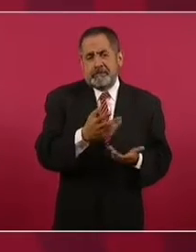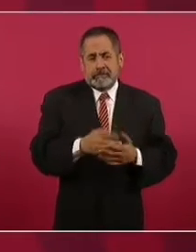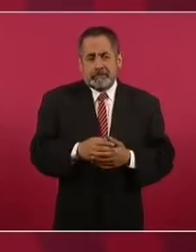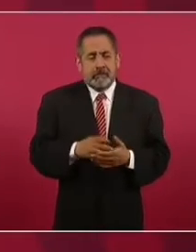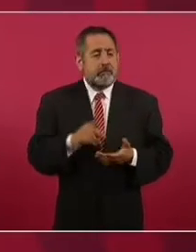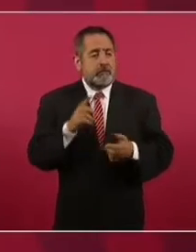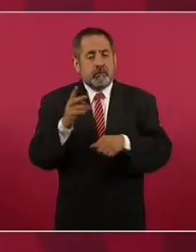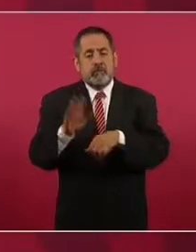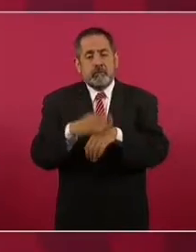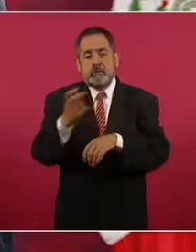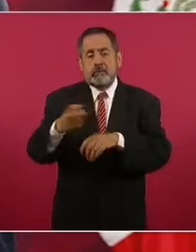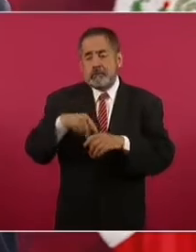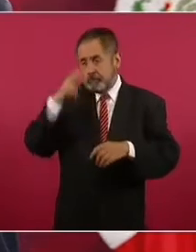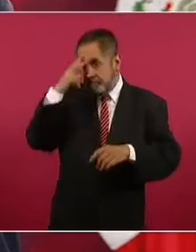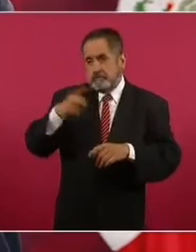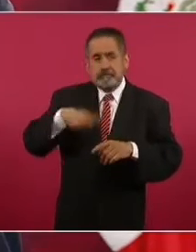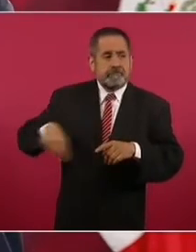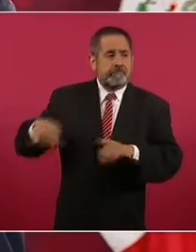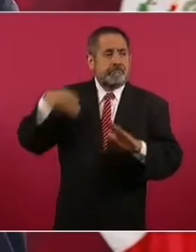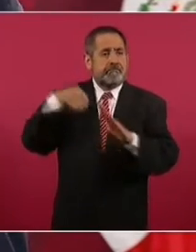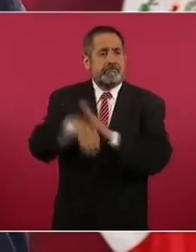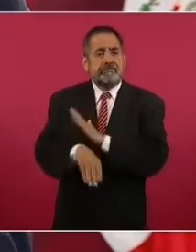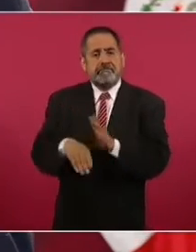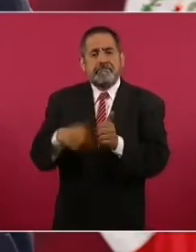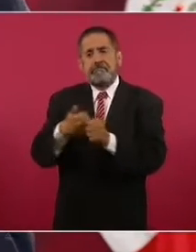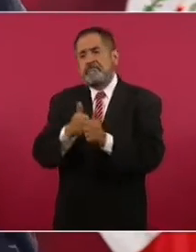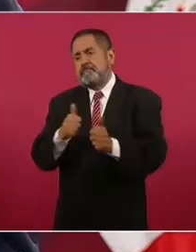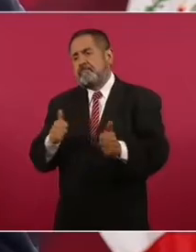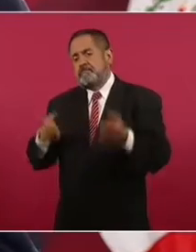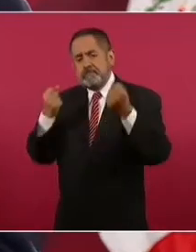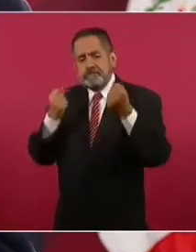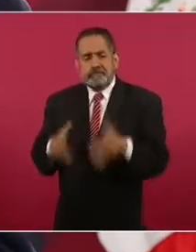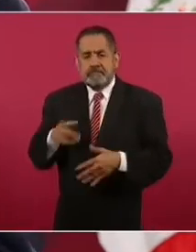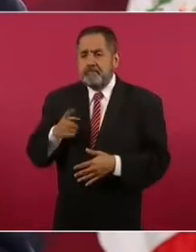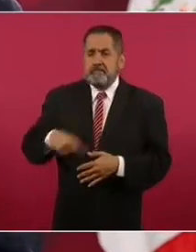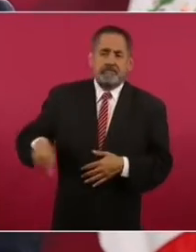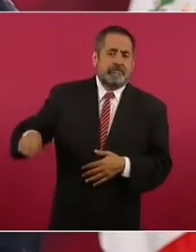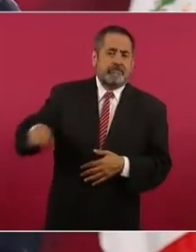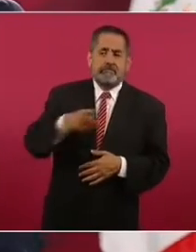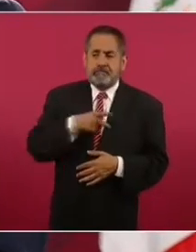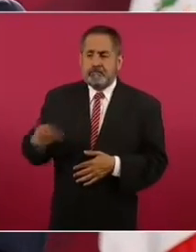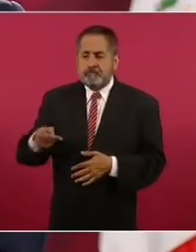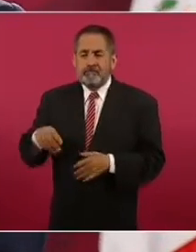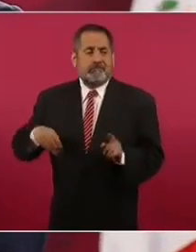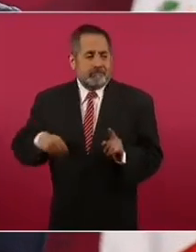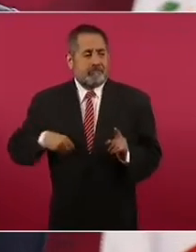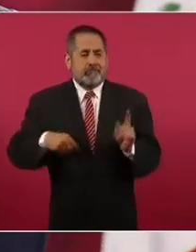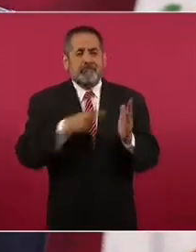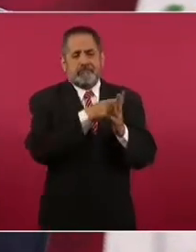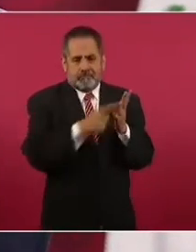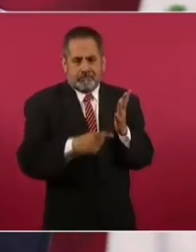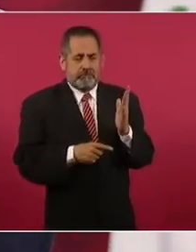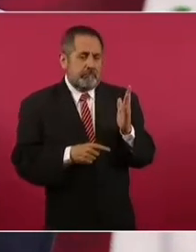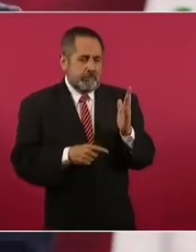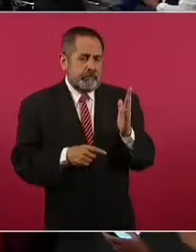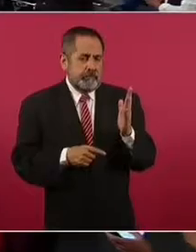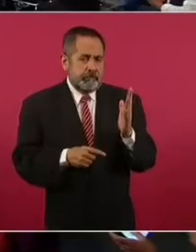y produjo el atraso de México y el empobrecimiento de nuestro pueblo.